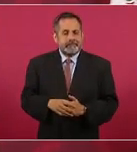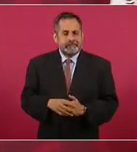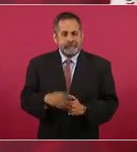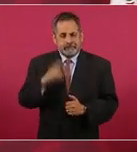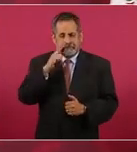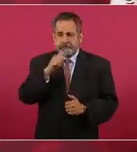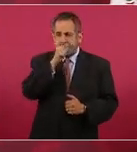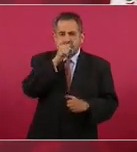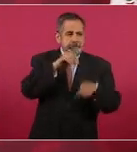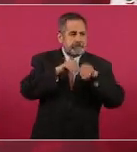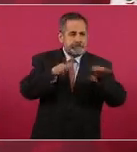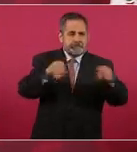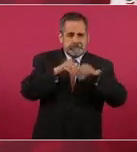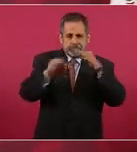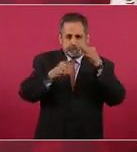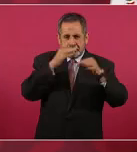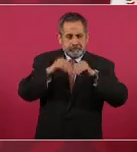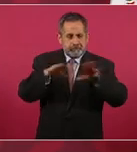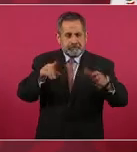a conocer